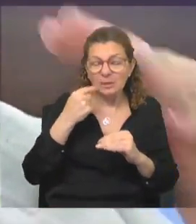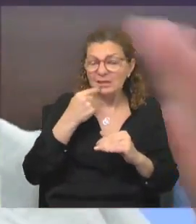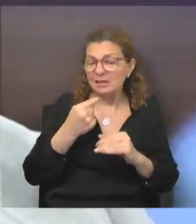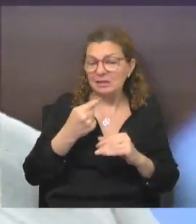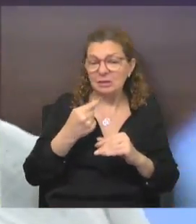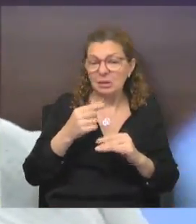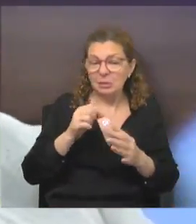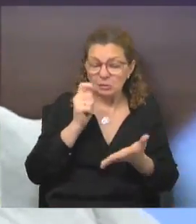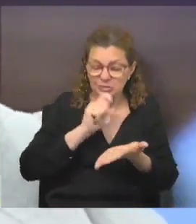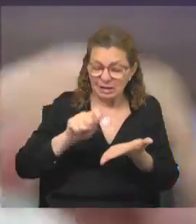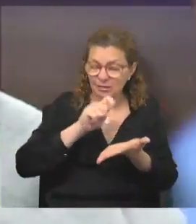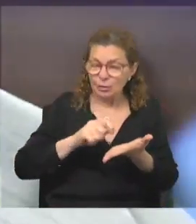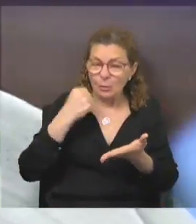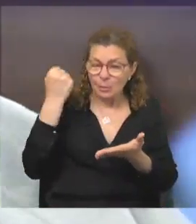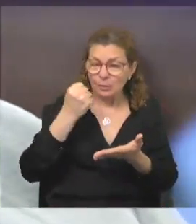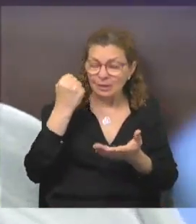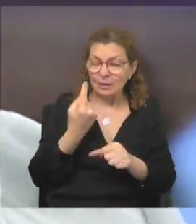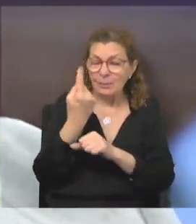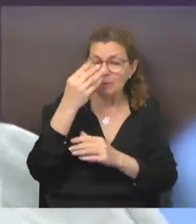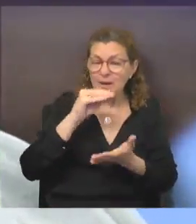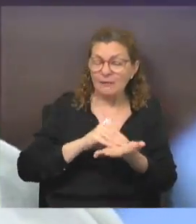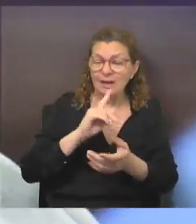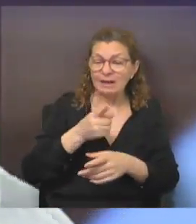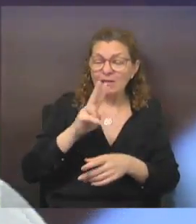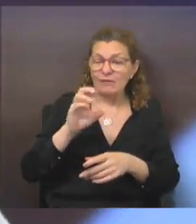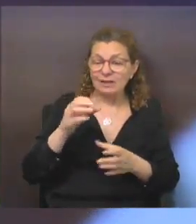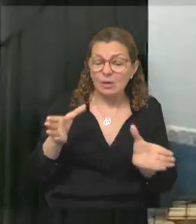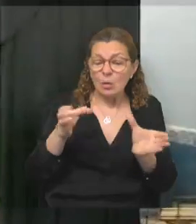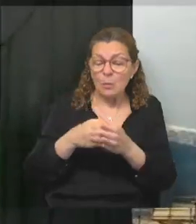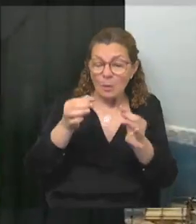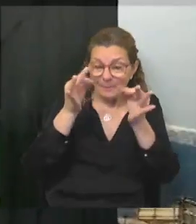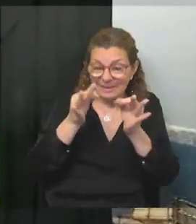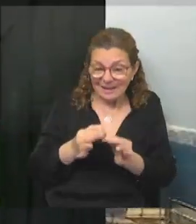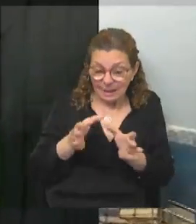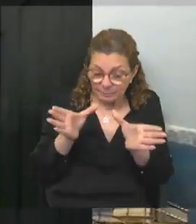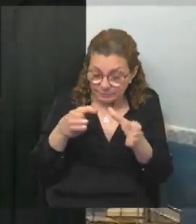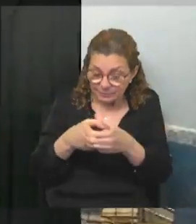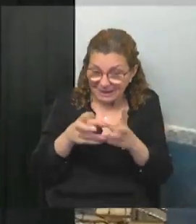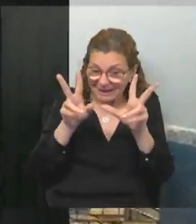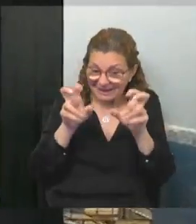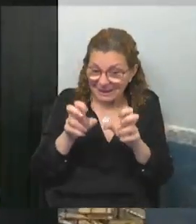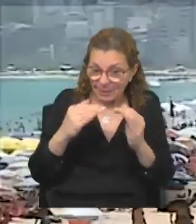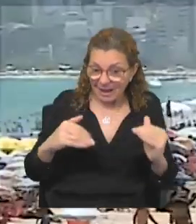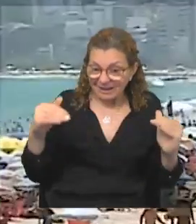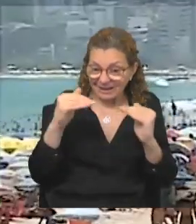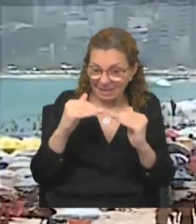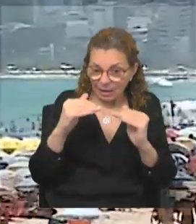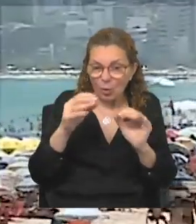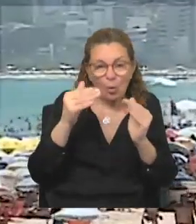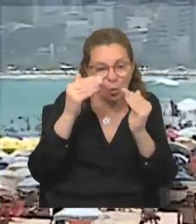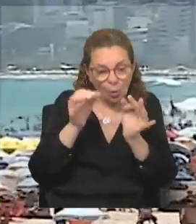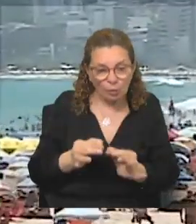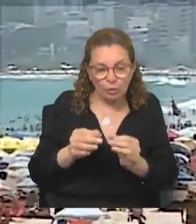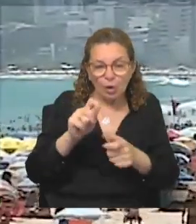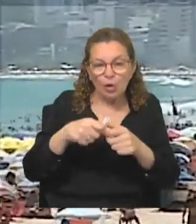de un texto importante porque es la primera vez que el g20 crea un grupo específico para abordar directamente la equidad de género y que